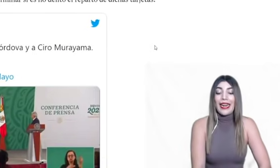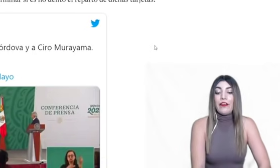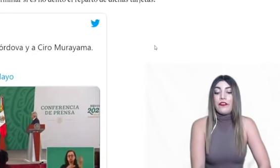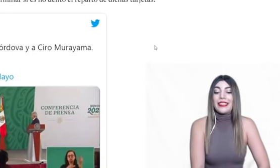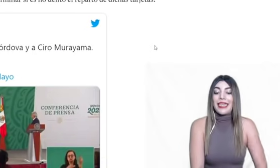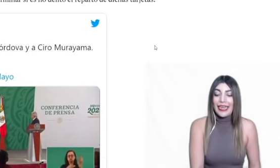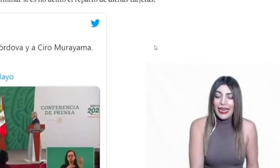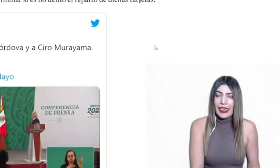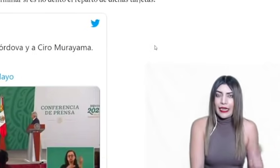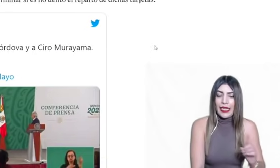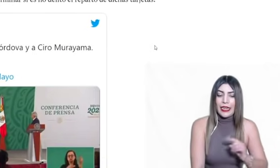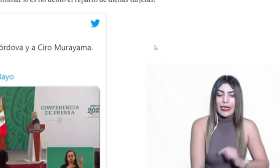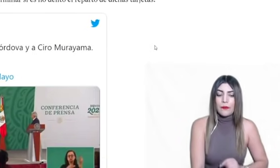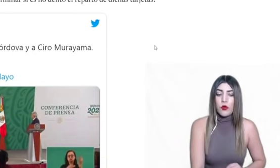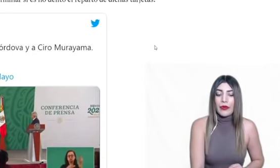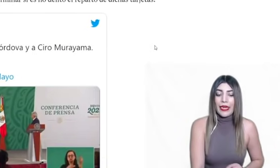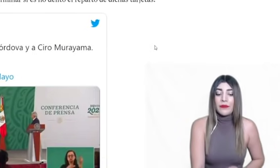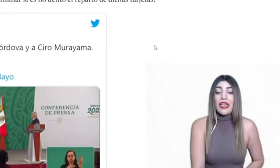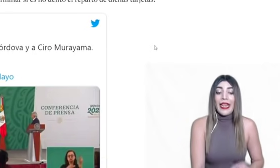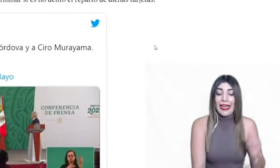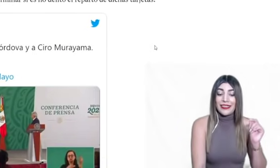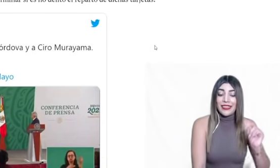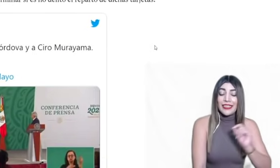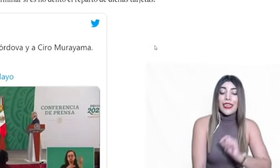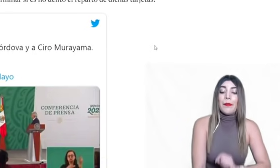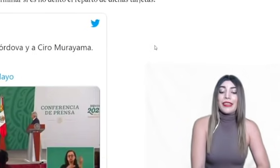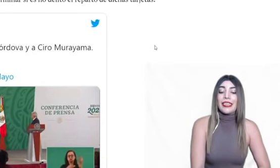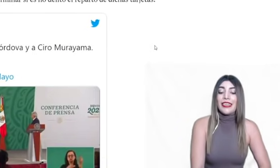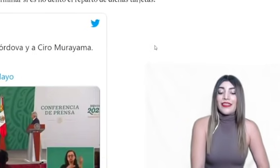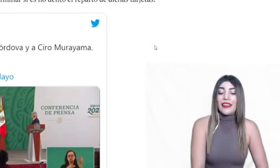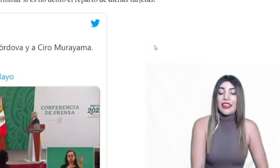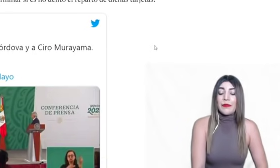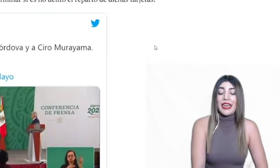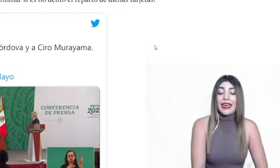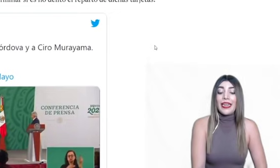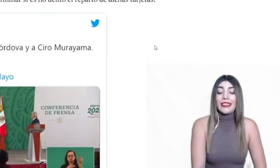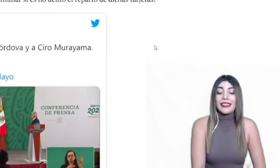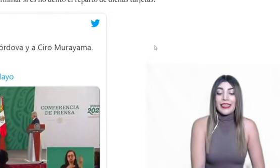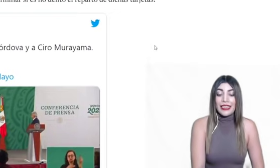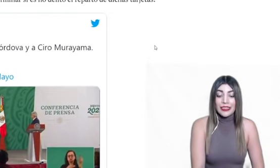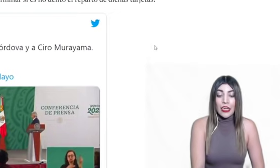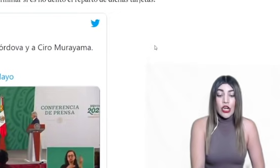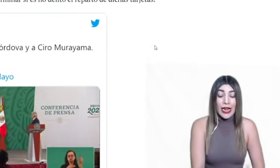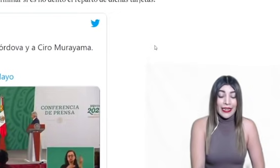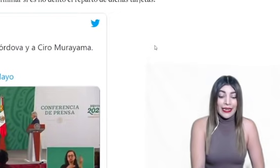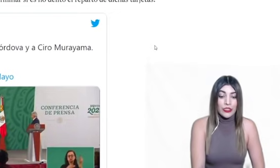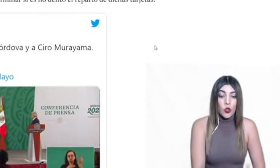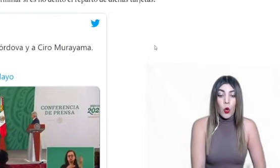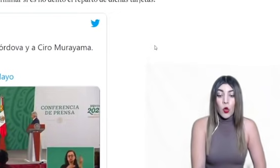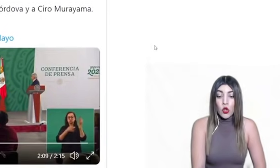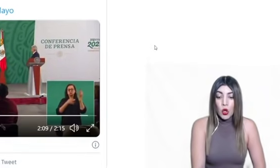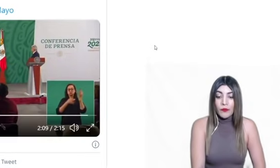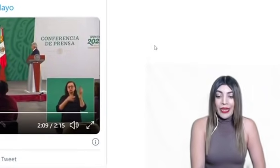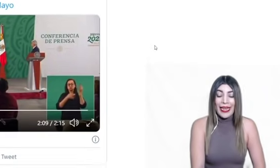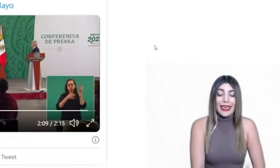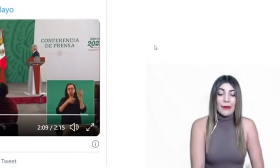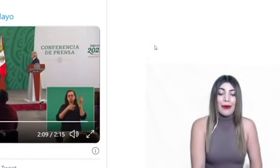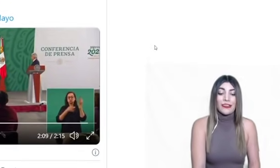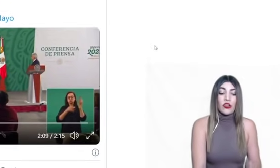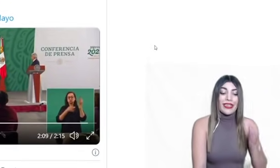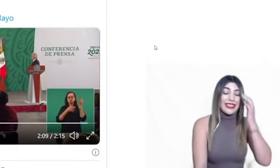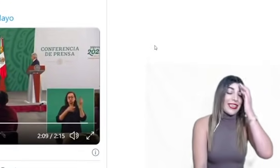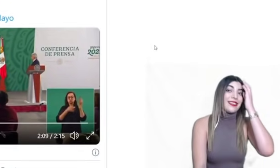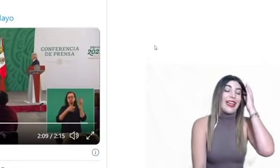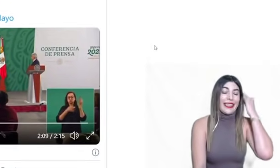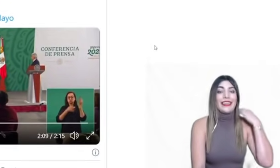que será la Fiscalía General de la República la instancia pertinente a determinar si es el delito o no el